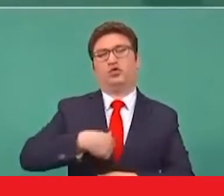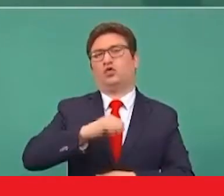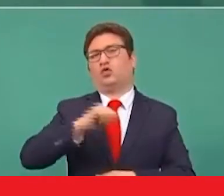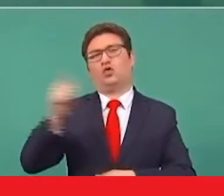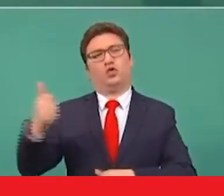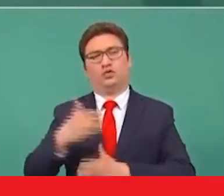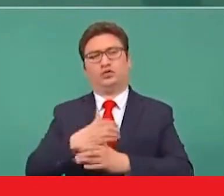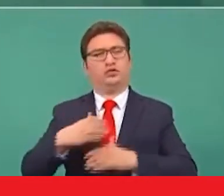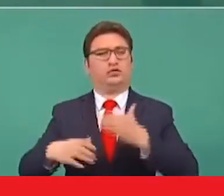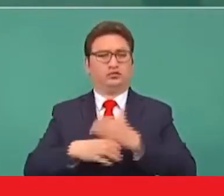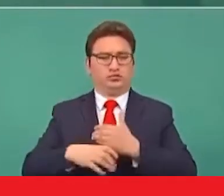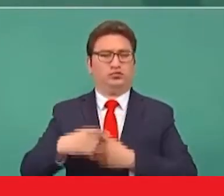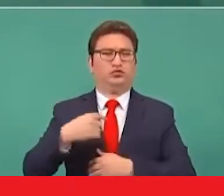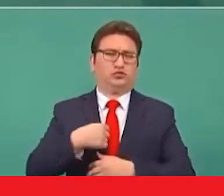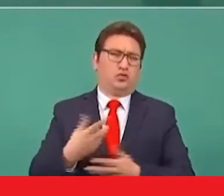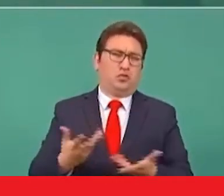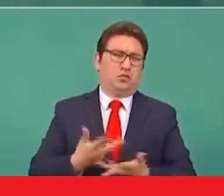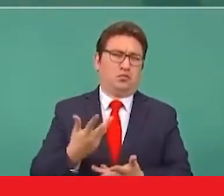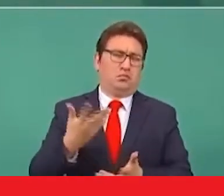voy a dedicar